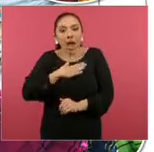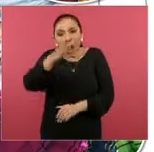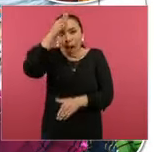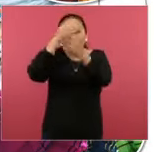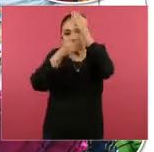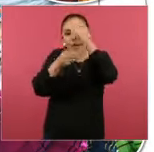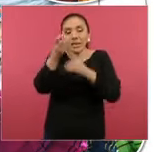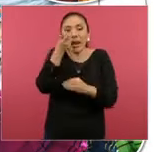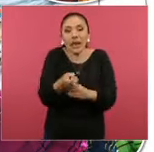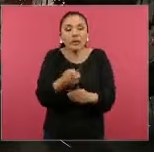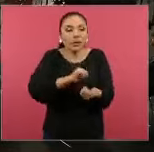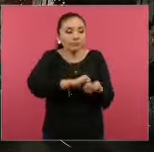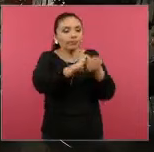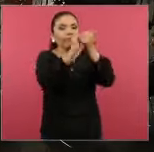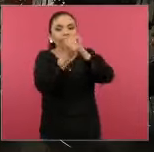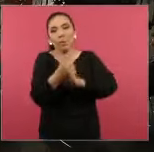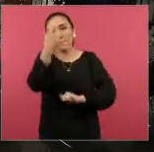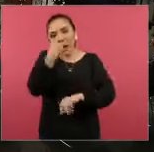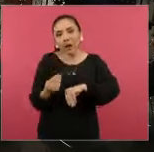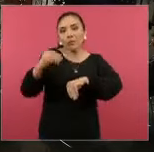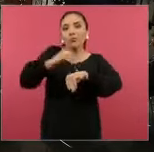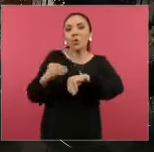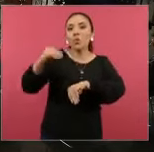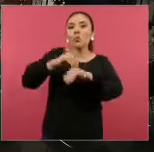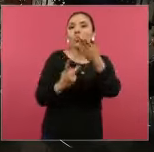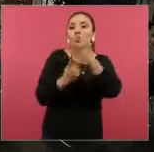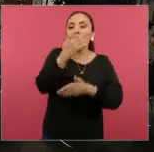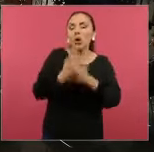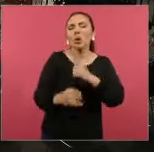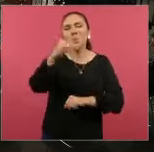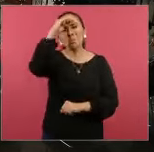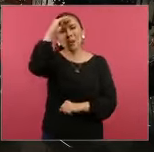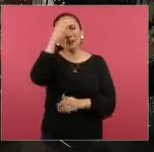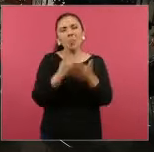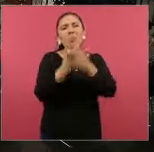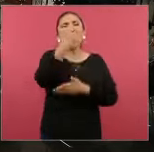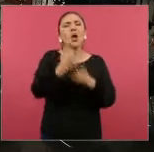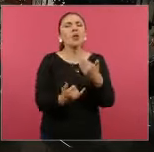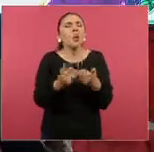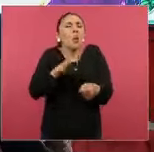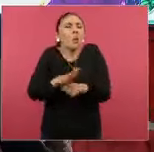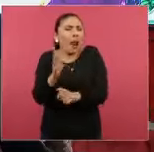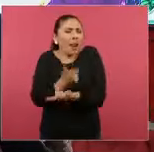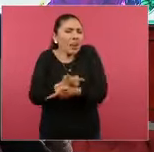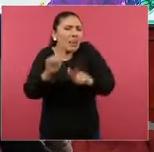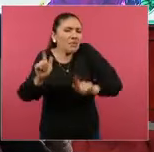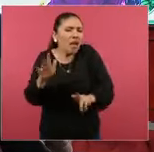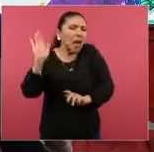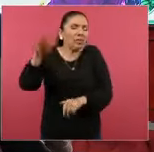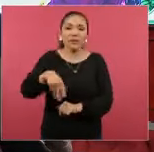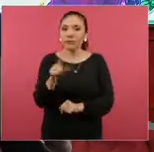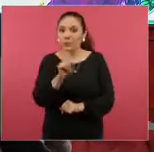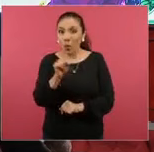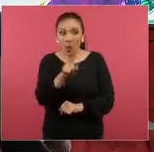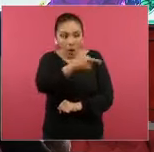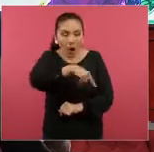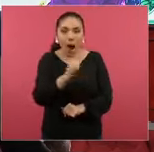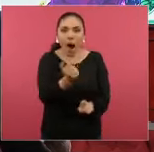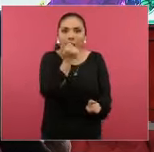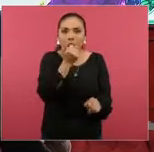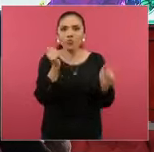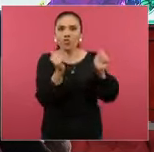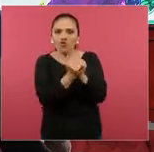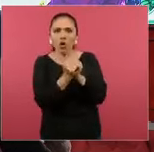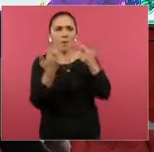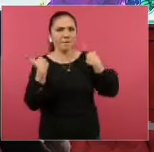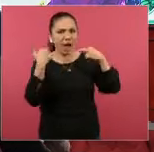de ahí se van a gestar los proyectos, que no van a ser proyectos al azar, son proyectos que el propio alumno, con guía y orientación